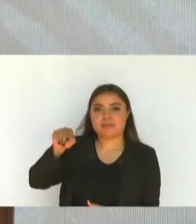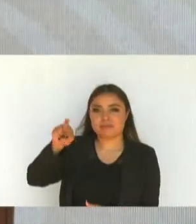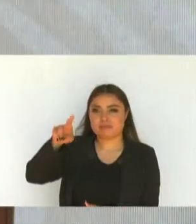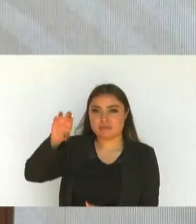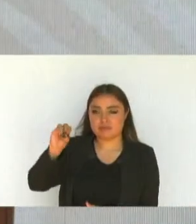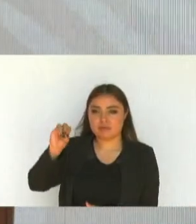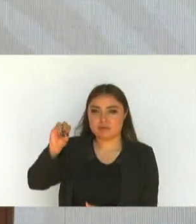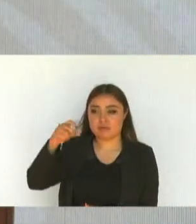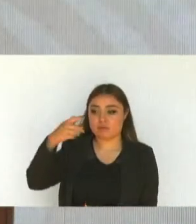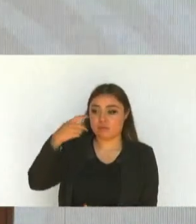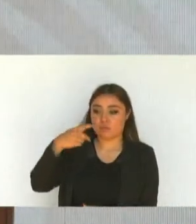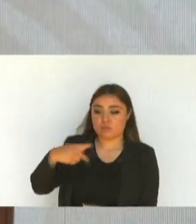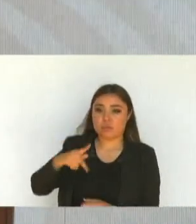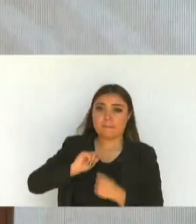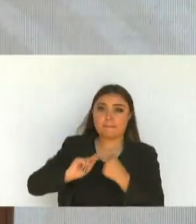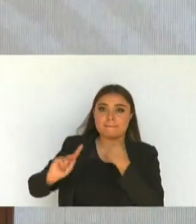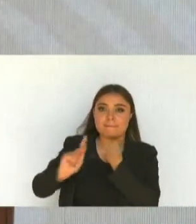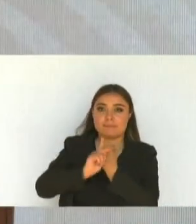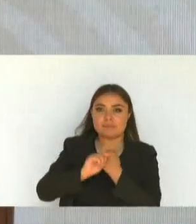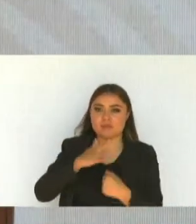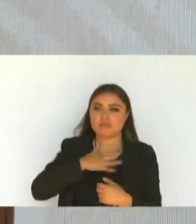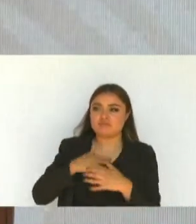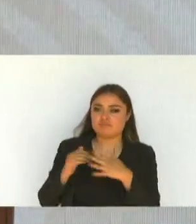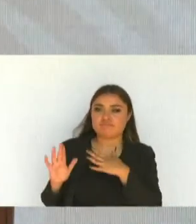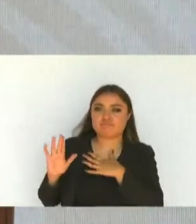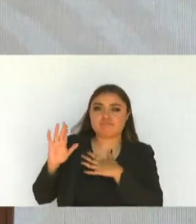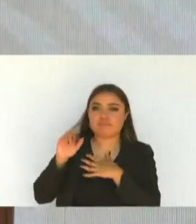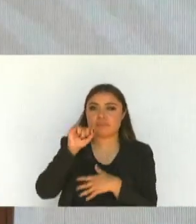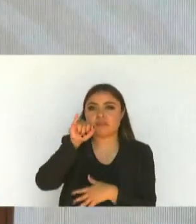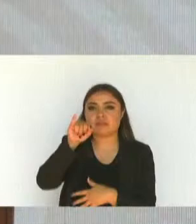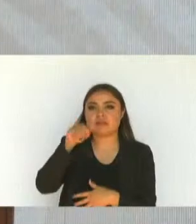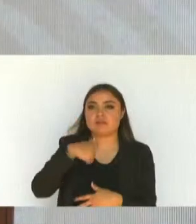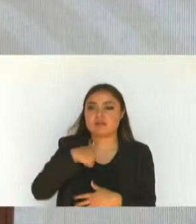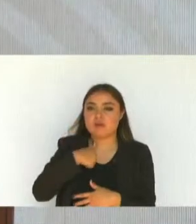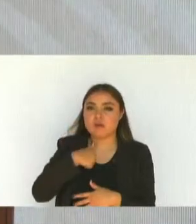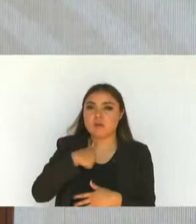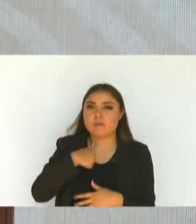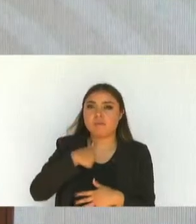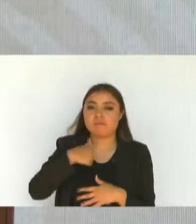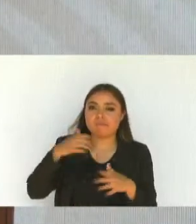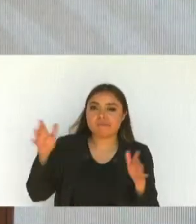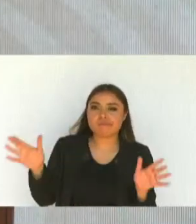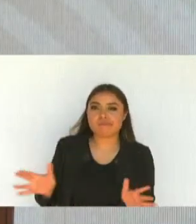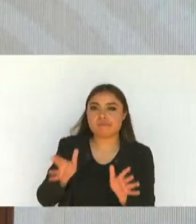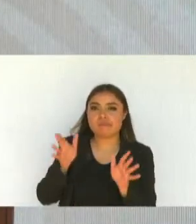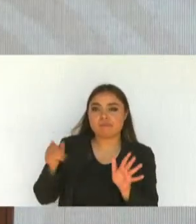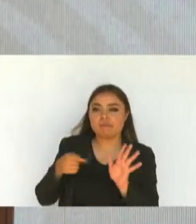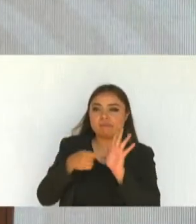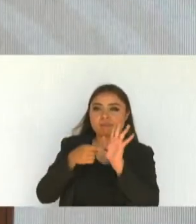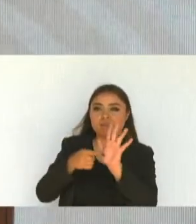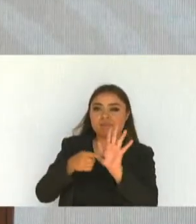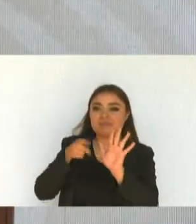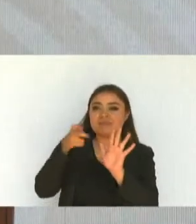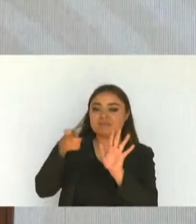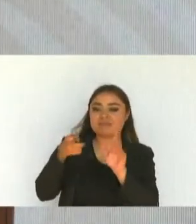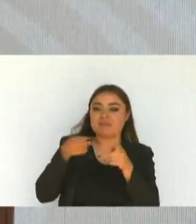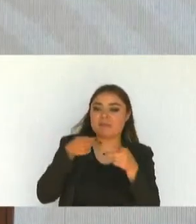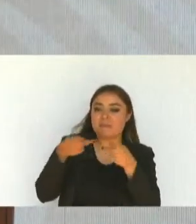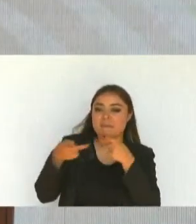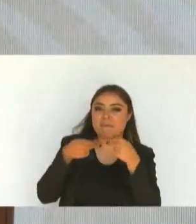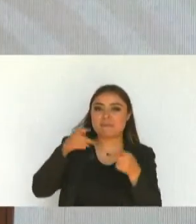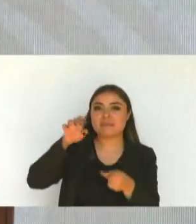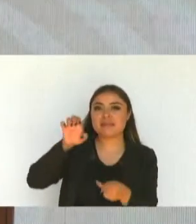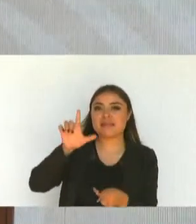de nuestro país, nos estamos comprometiendo a promover la asociación a la estrategia ELSA